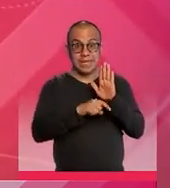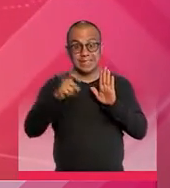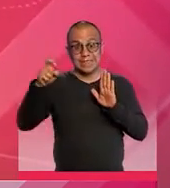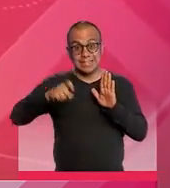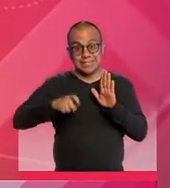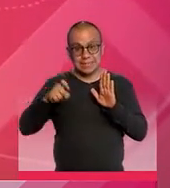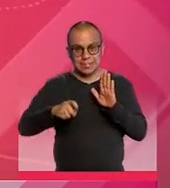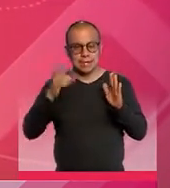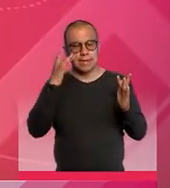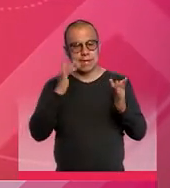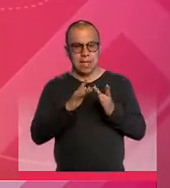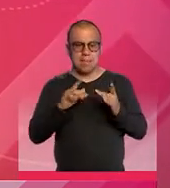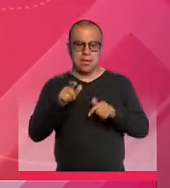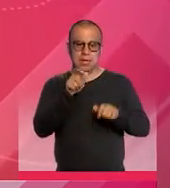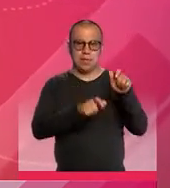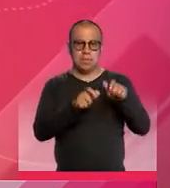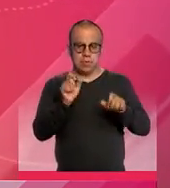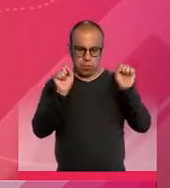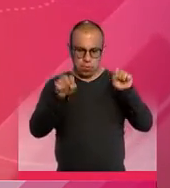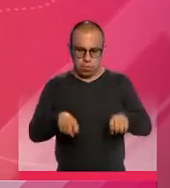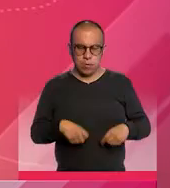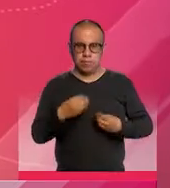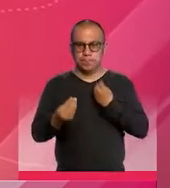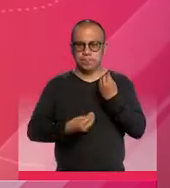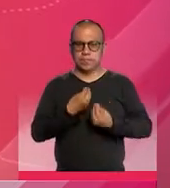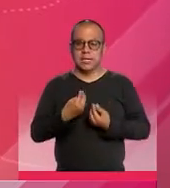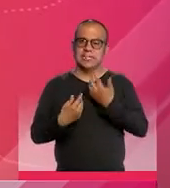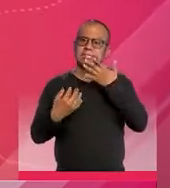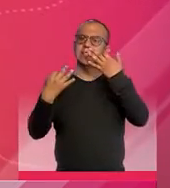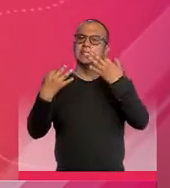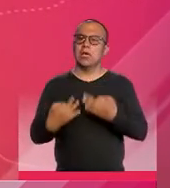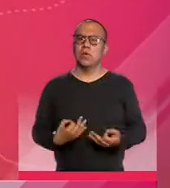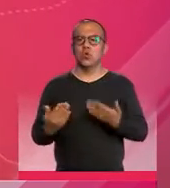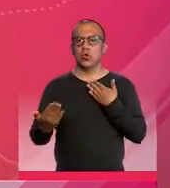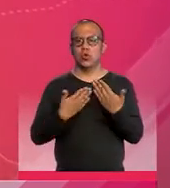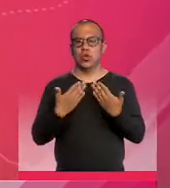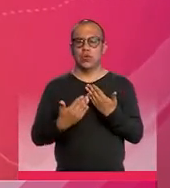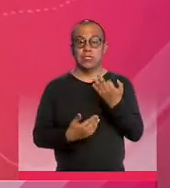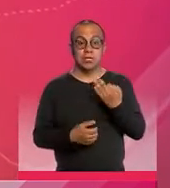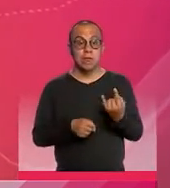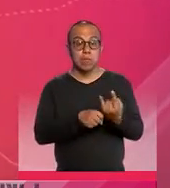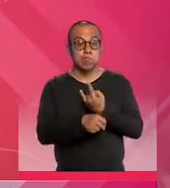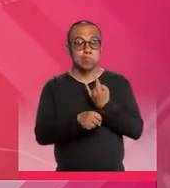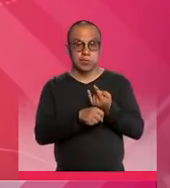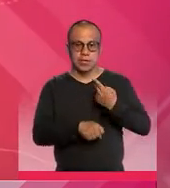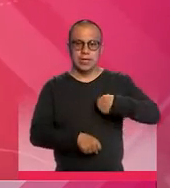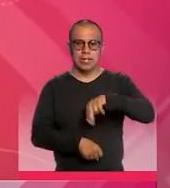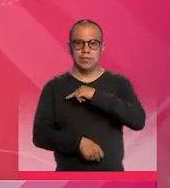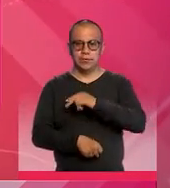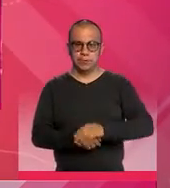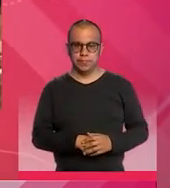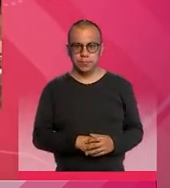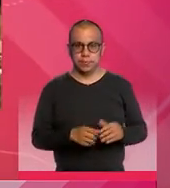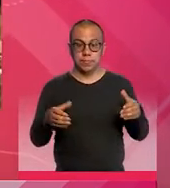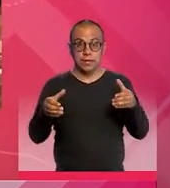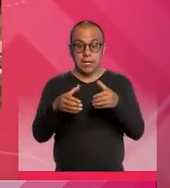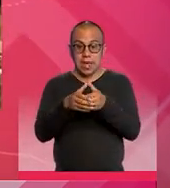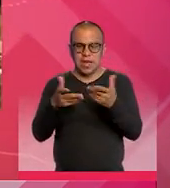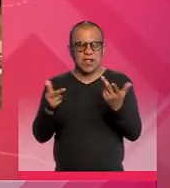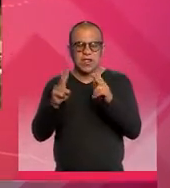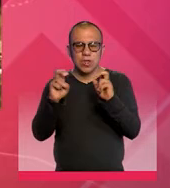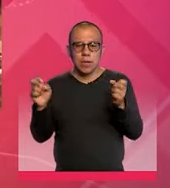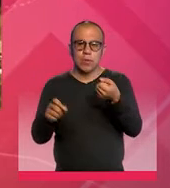necesarios para que nuestros clientes vuelvan a los hoteles con la seguridad y la confianza que siempre han tenido en nosotros. En Bogotá, el sector alojamiento